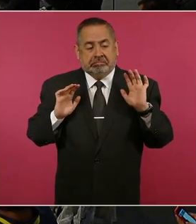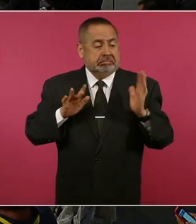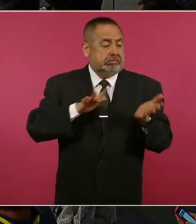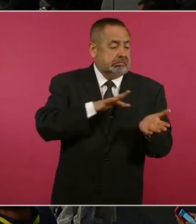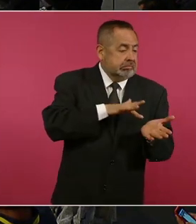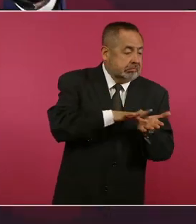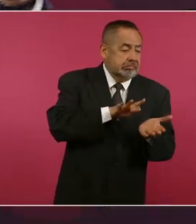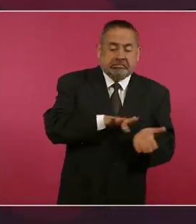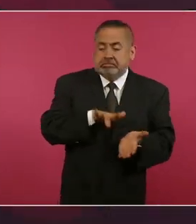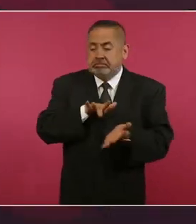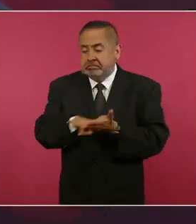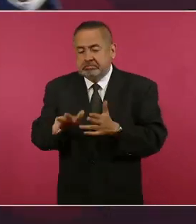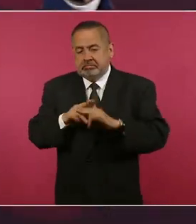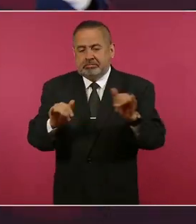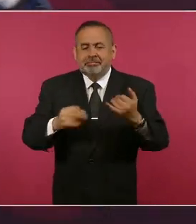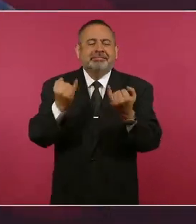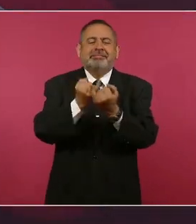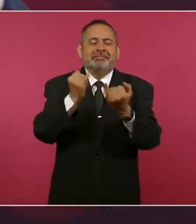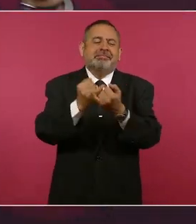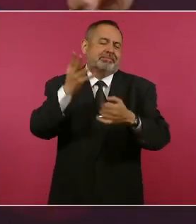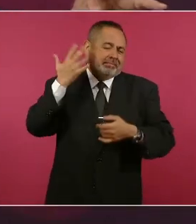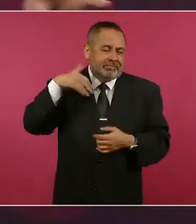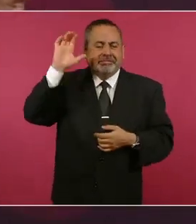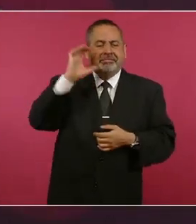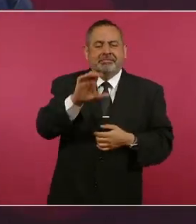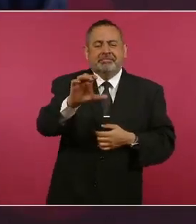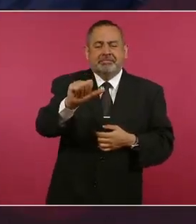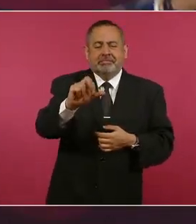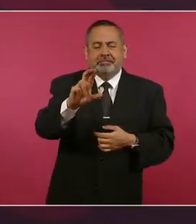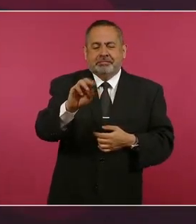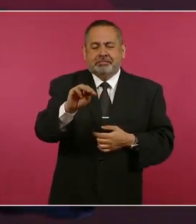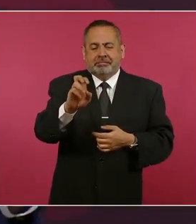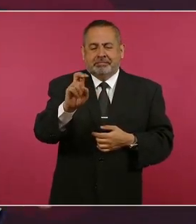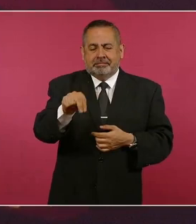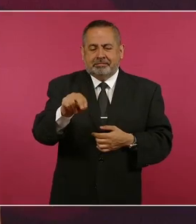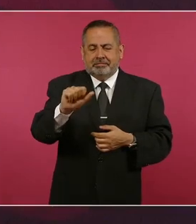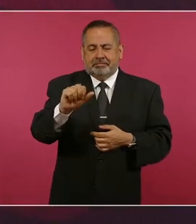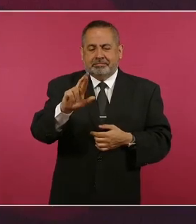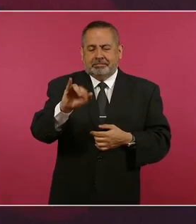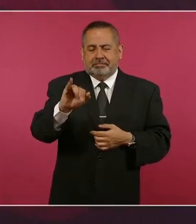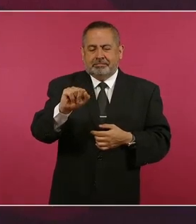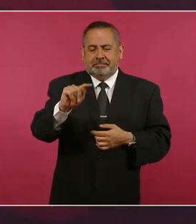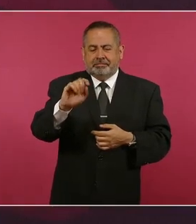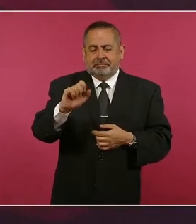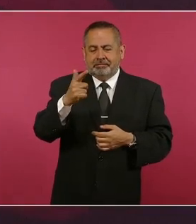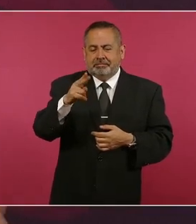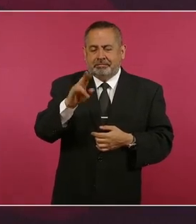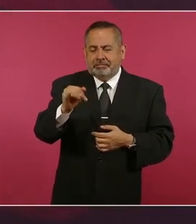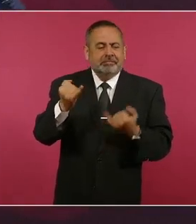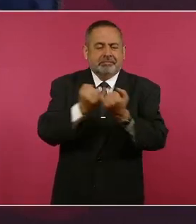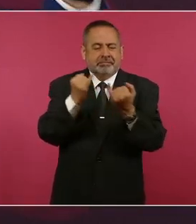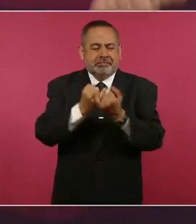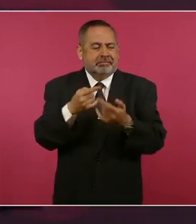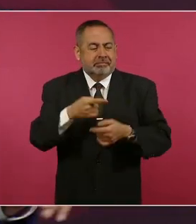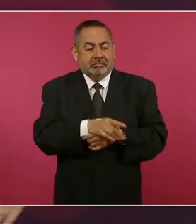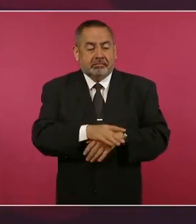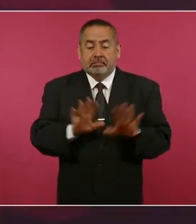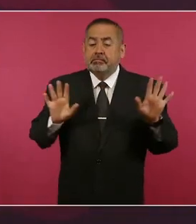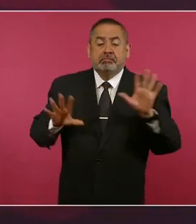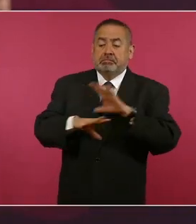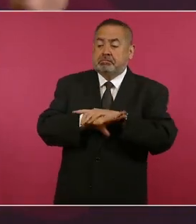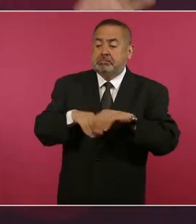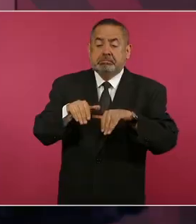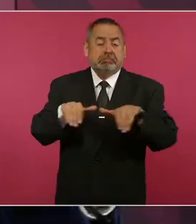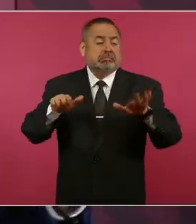así como era Carmen Aristegui, para poner ejemplos, ¿no?, que engañaban,